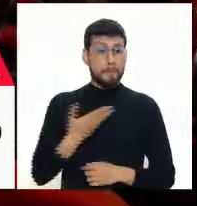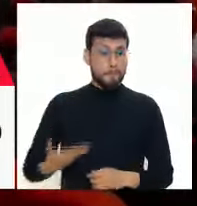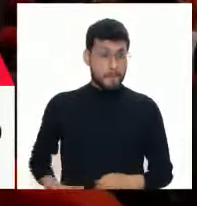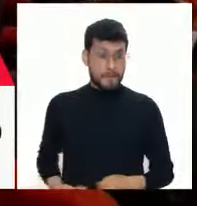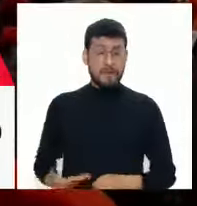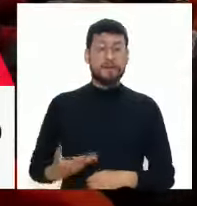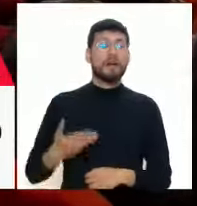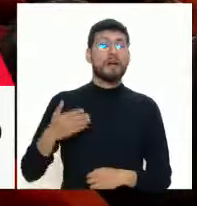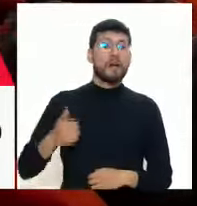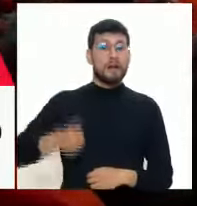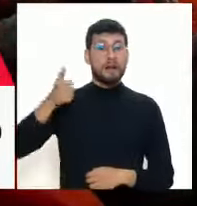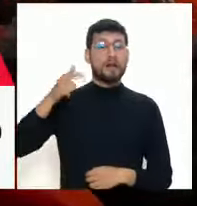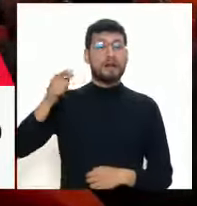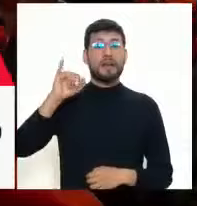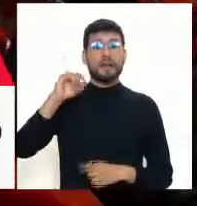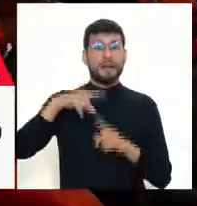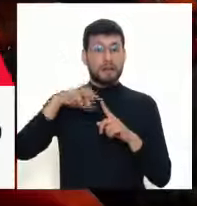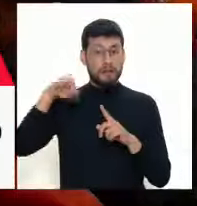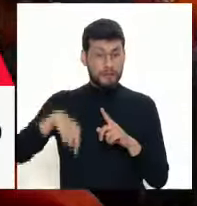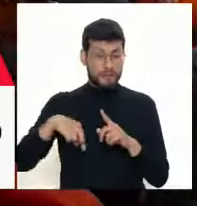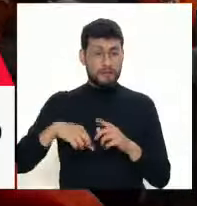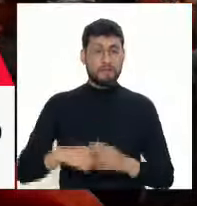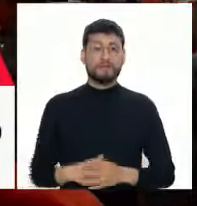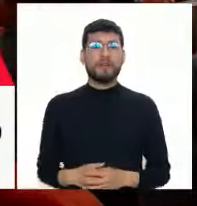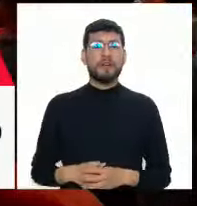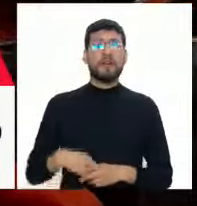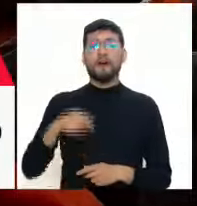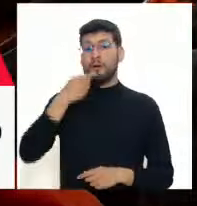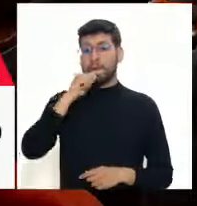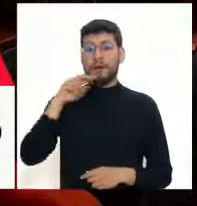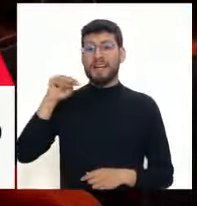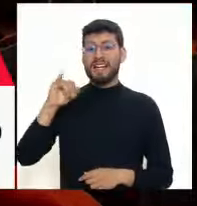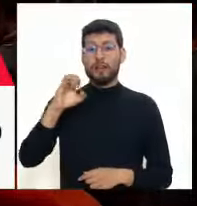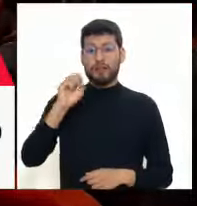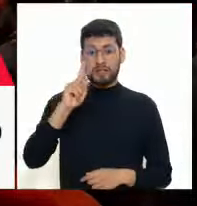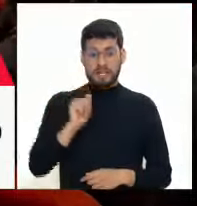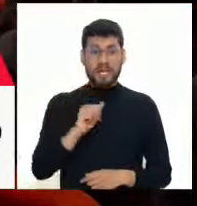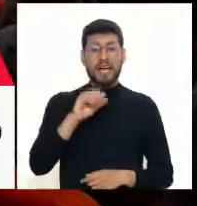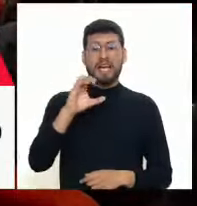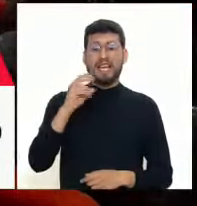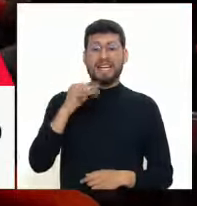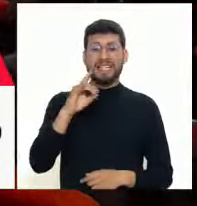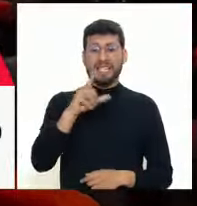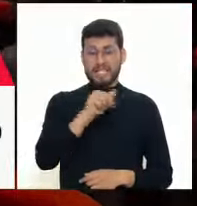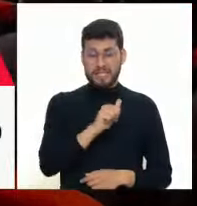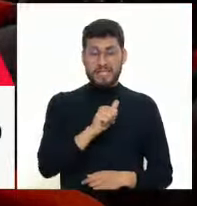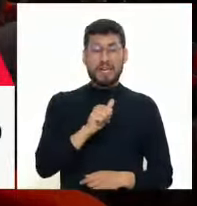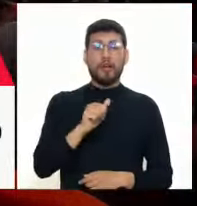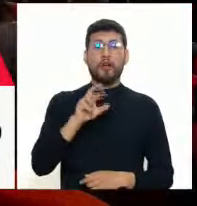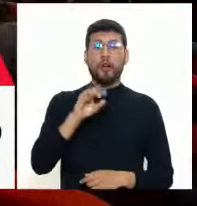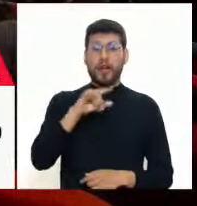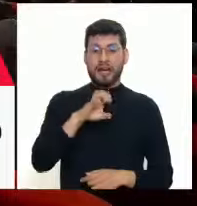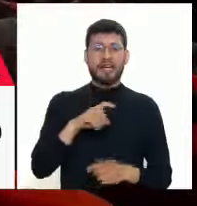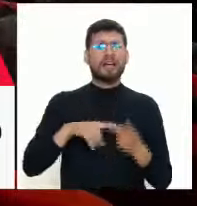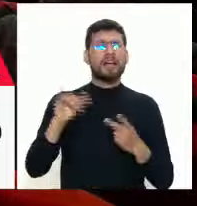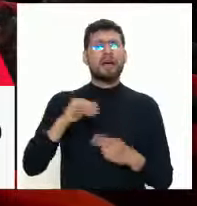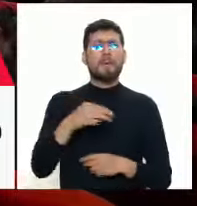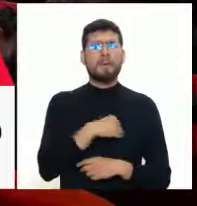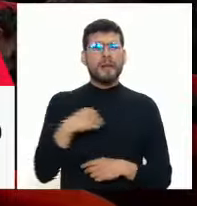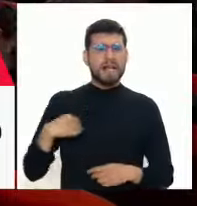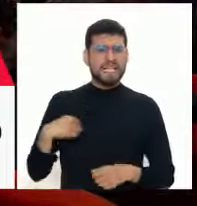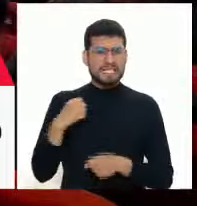presidenta ejecutiva del IRTP, la señora Ninoska Chandía Roque, y también el ministro